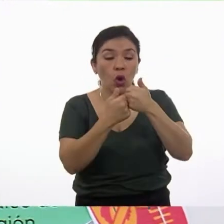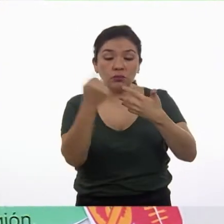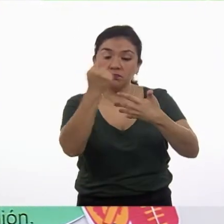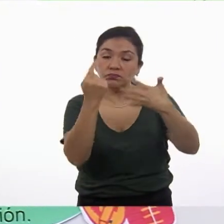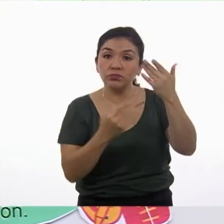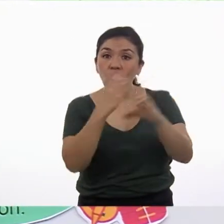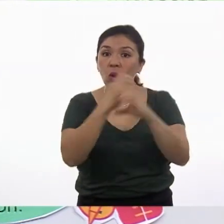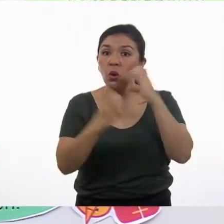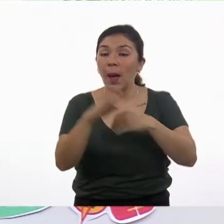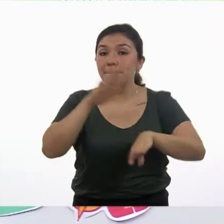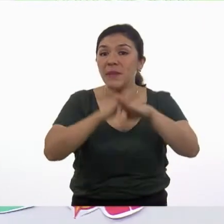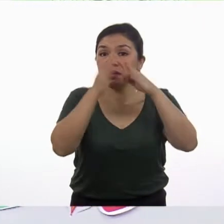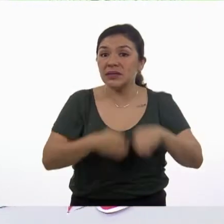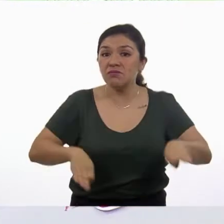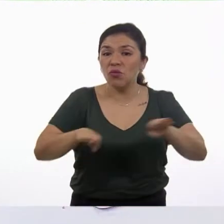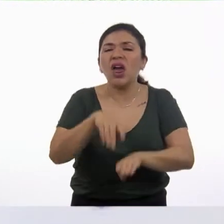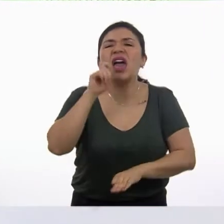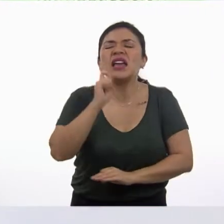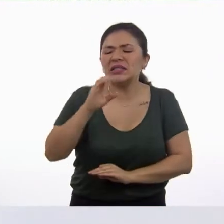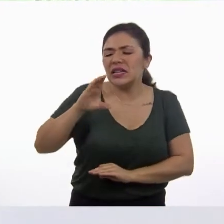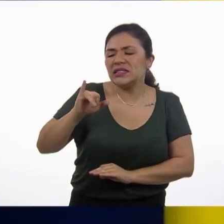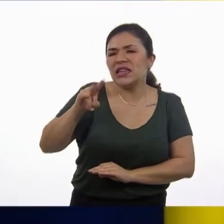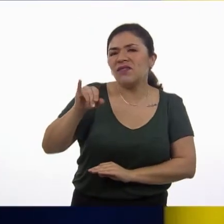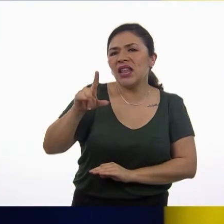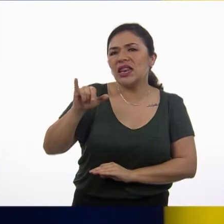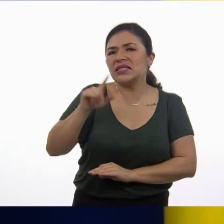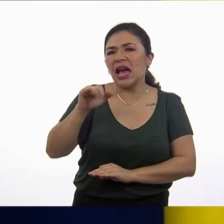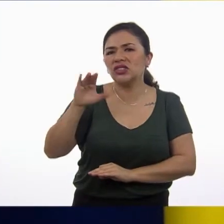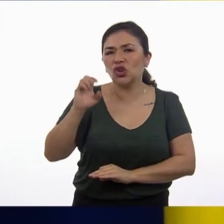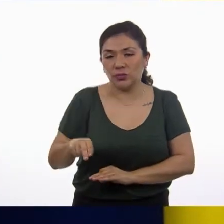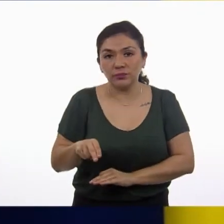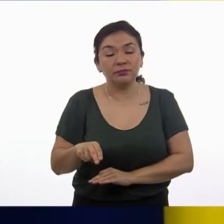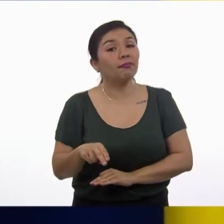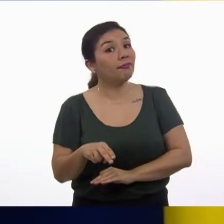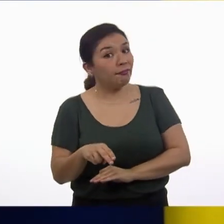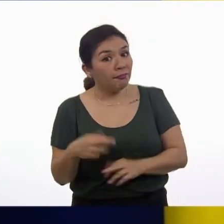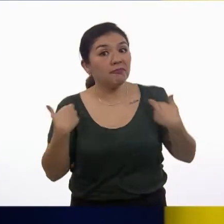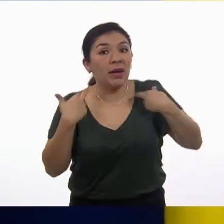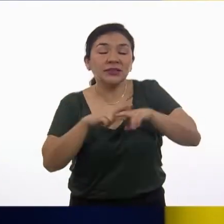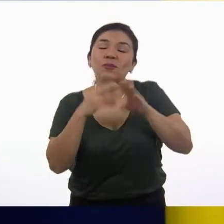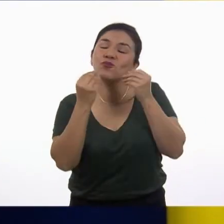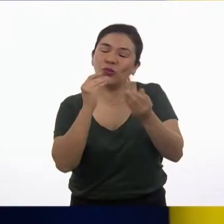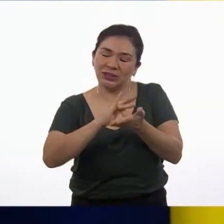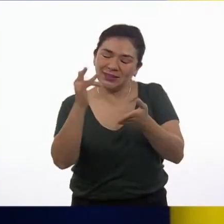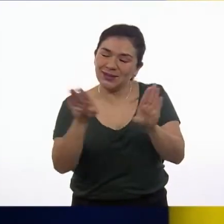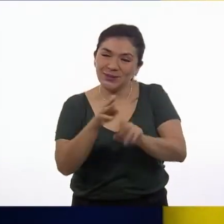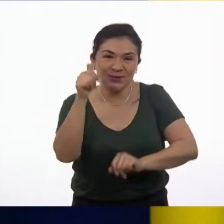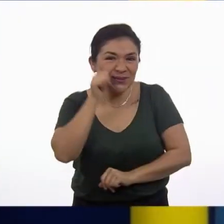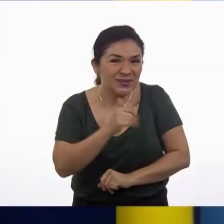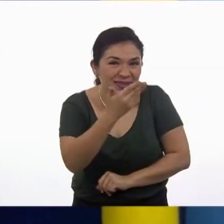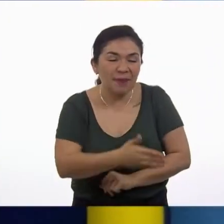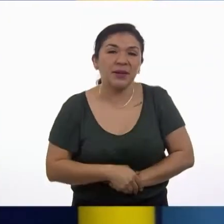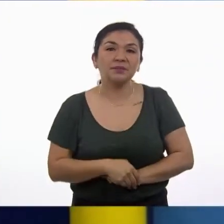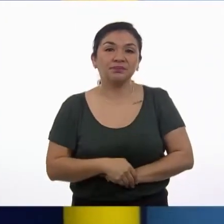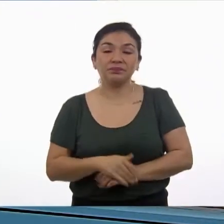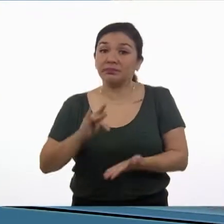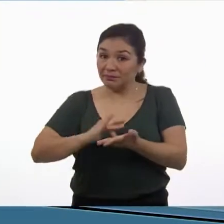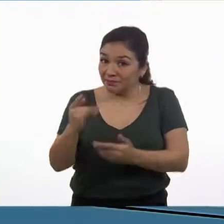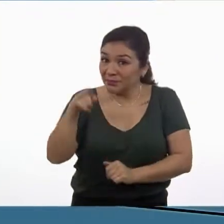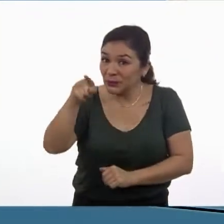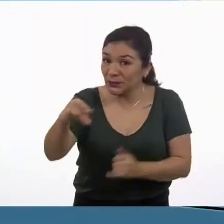puntos más importantes de lo que es una civilización. Pues Vero, muchísimas gracias como siempre. No, gracias